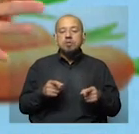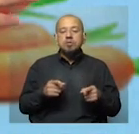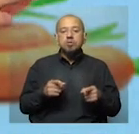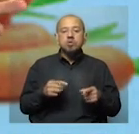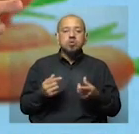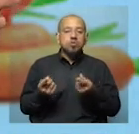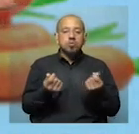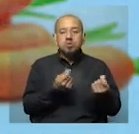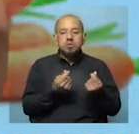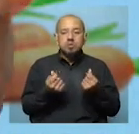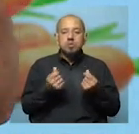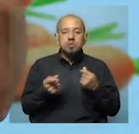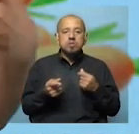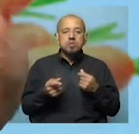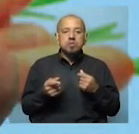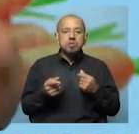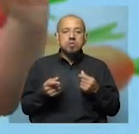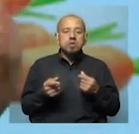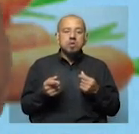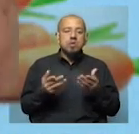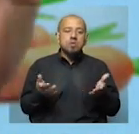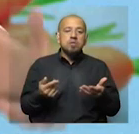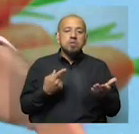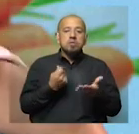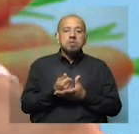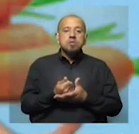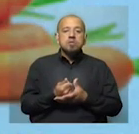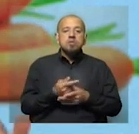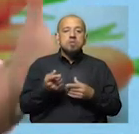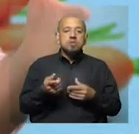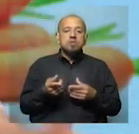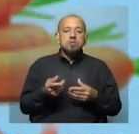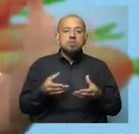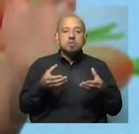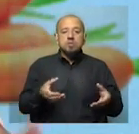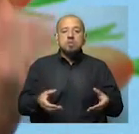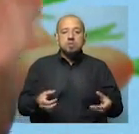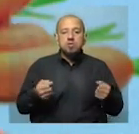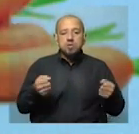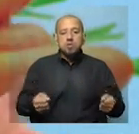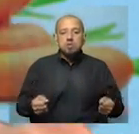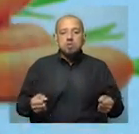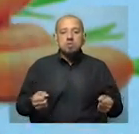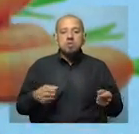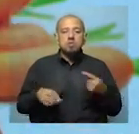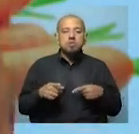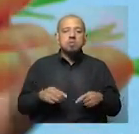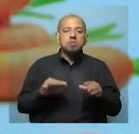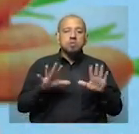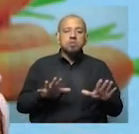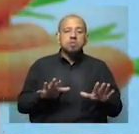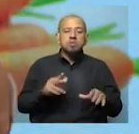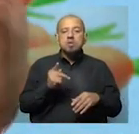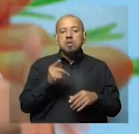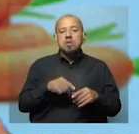valores en los cuales uno va a conseguir si va a comprar un bulto, que le llamamos un cajón, una plancha, una bolsa, 10 kilos de tomate,